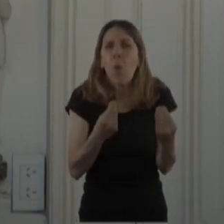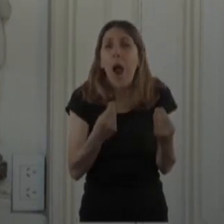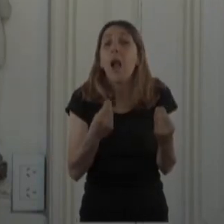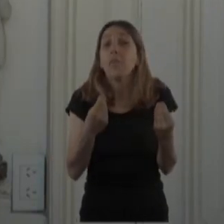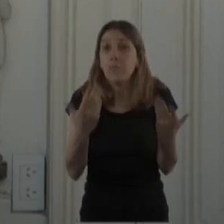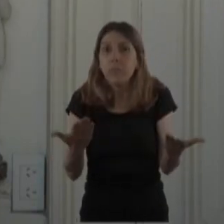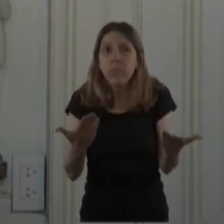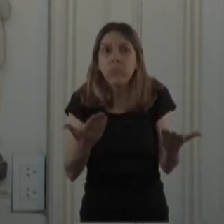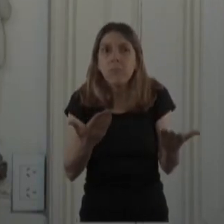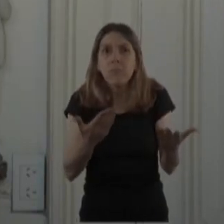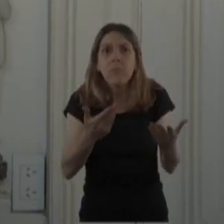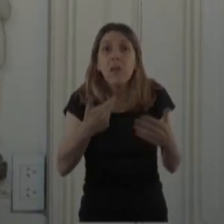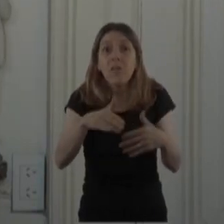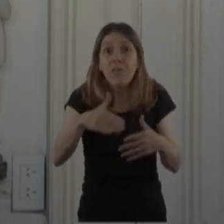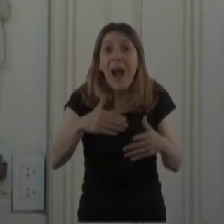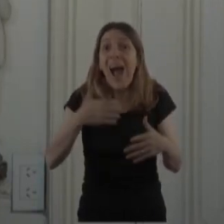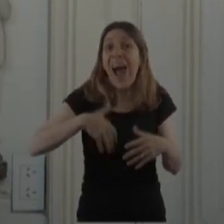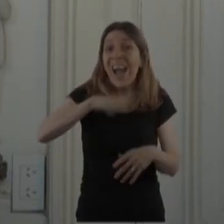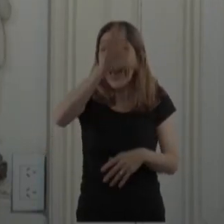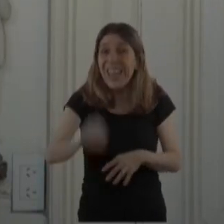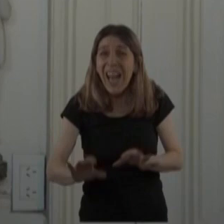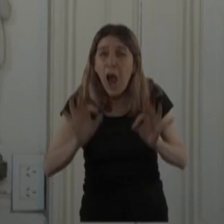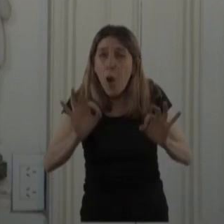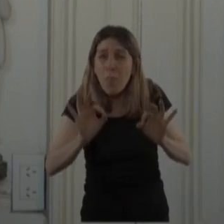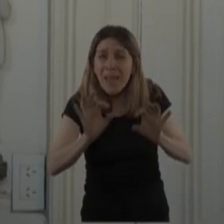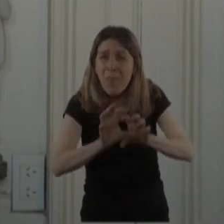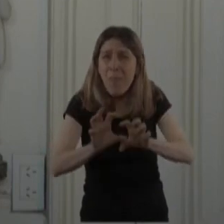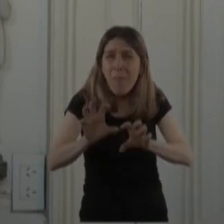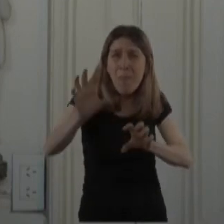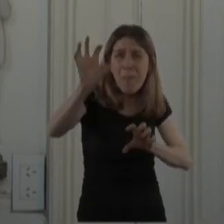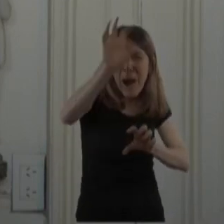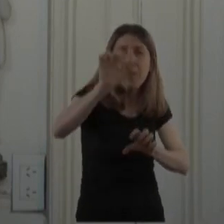poder desarrollar a lo largo y a lo ancho de la Argentina